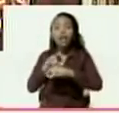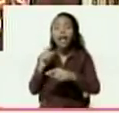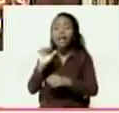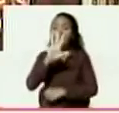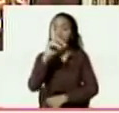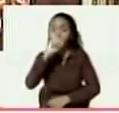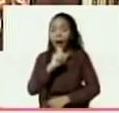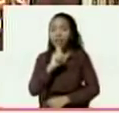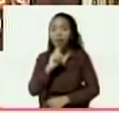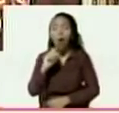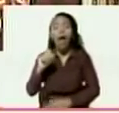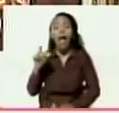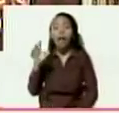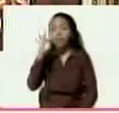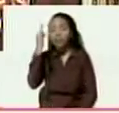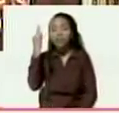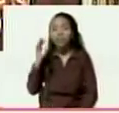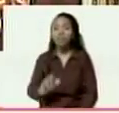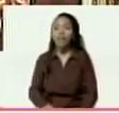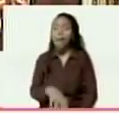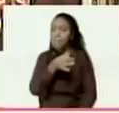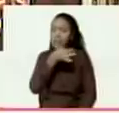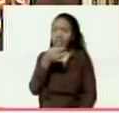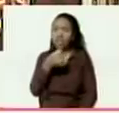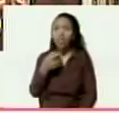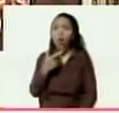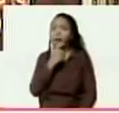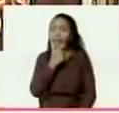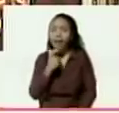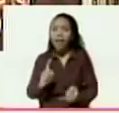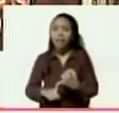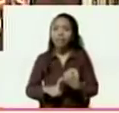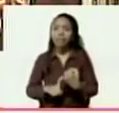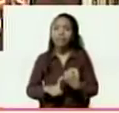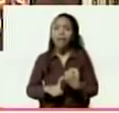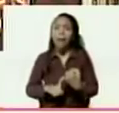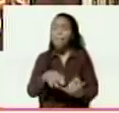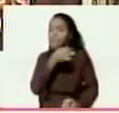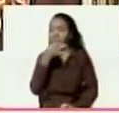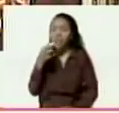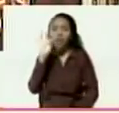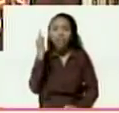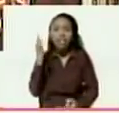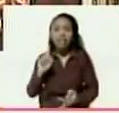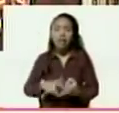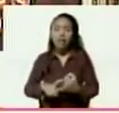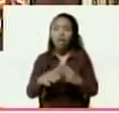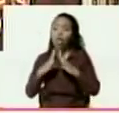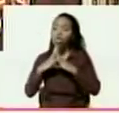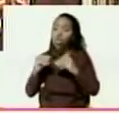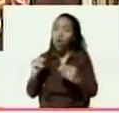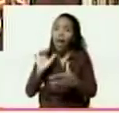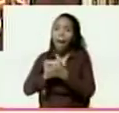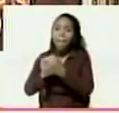París, habla perfecto inglés, perfecto francés,